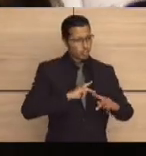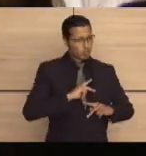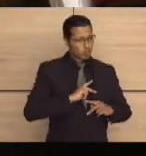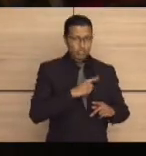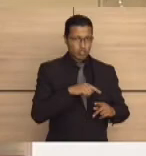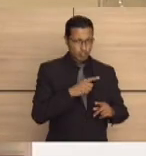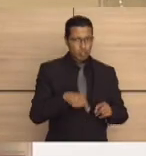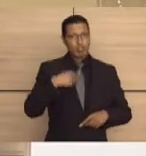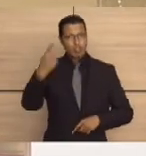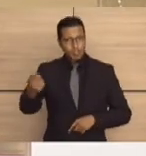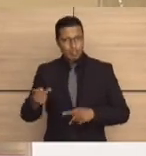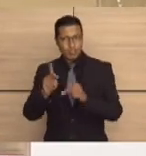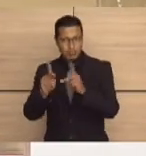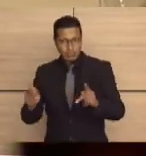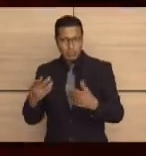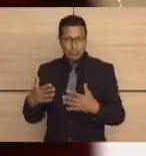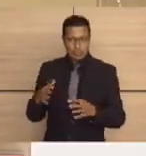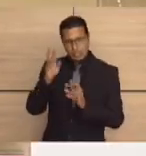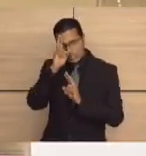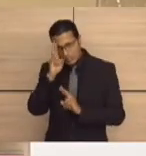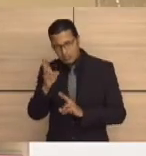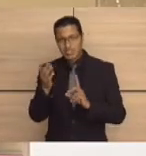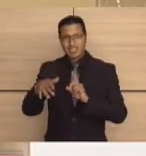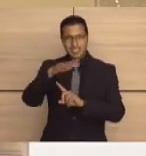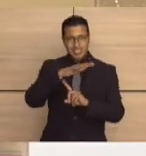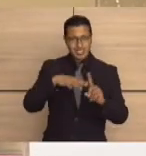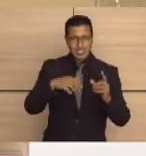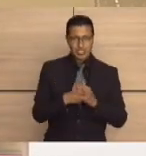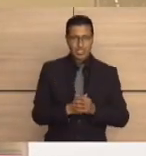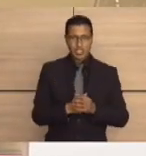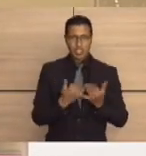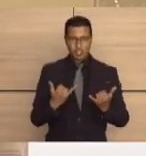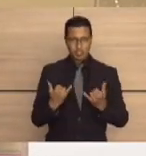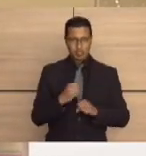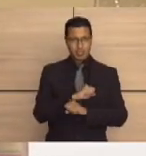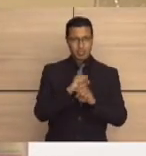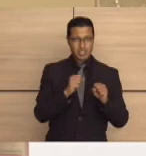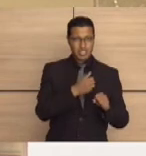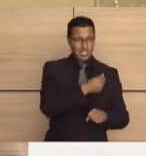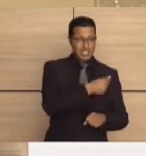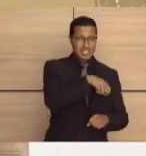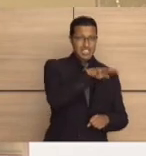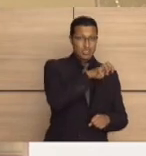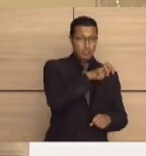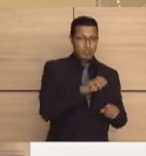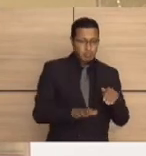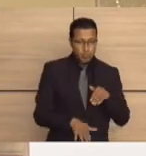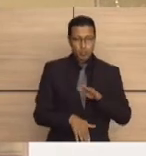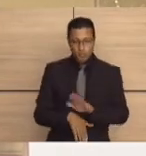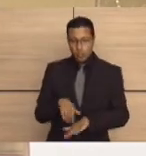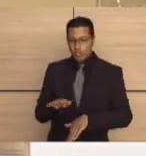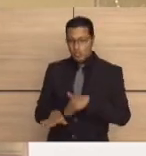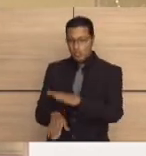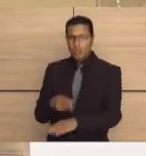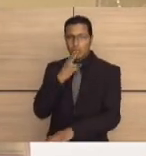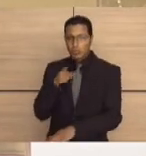ambiente. Esta mañana venía caminando y conté 19 pasos entre una colilla de cigarrillo y otra, que fue como lo máximo que